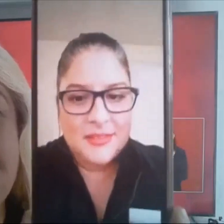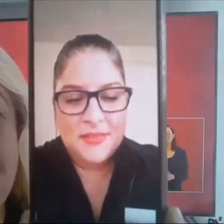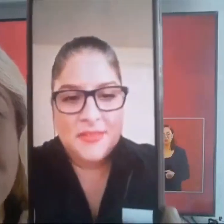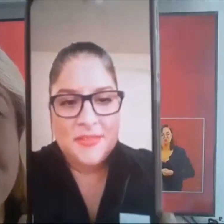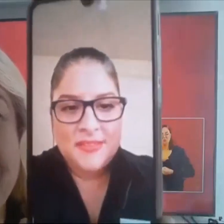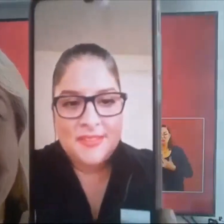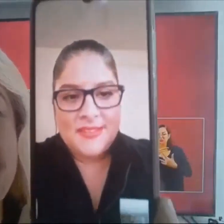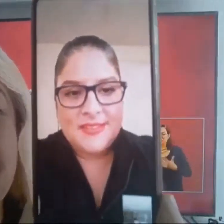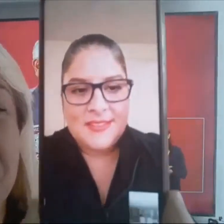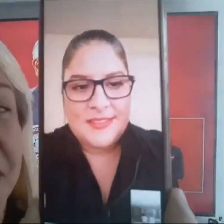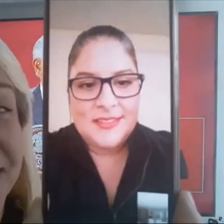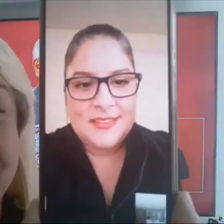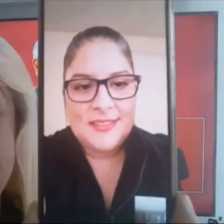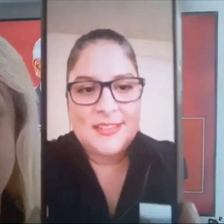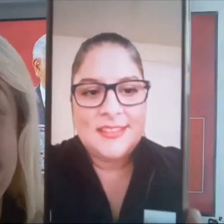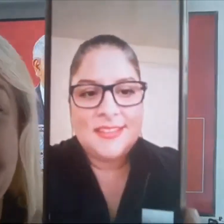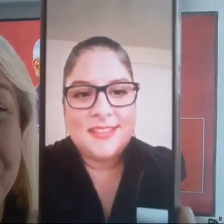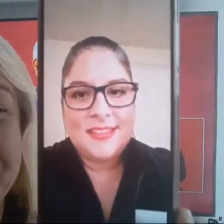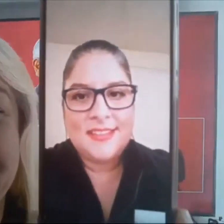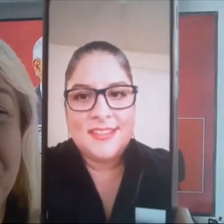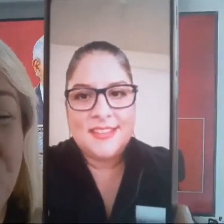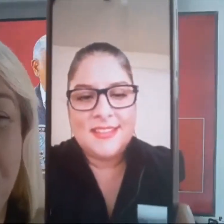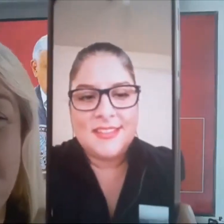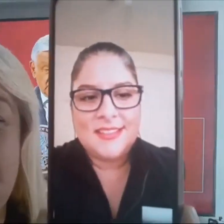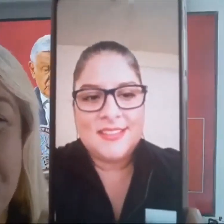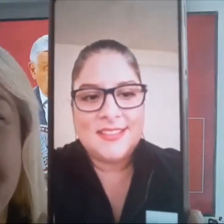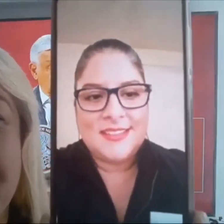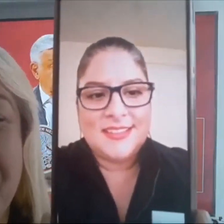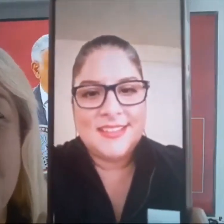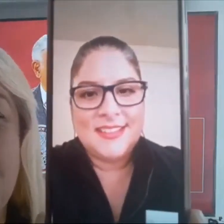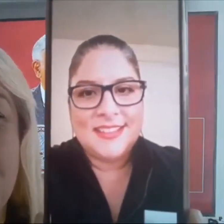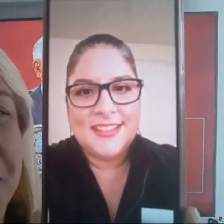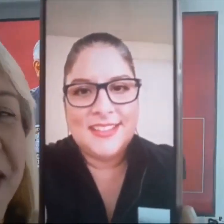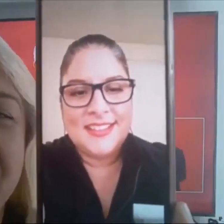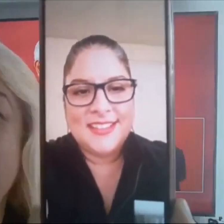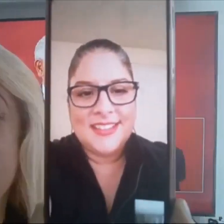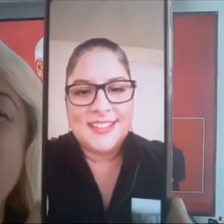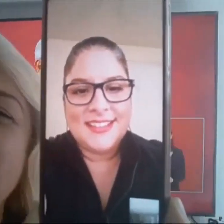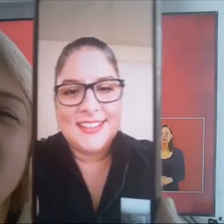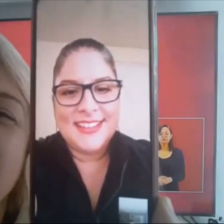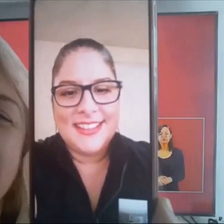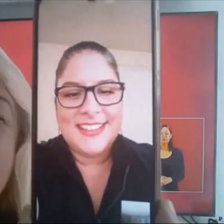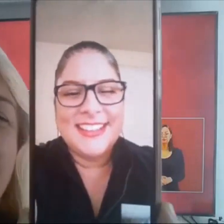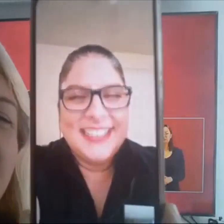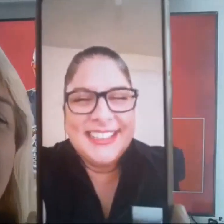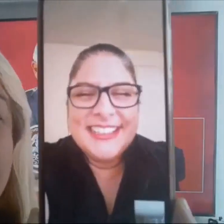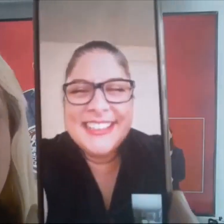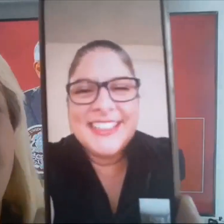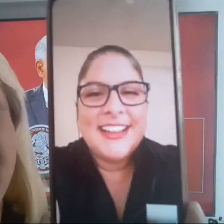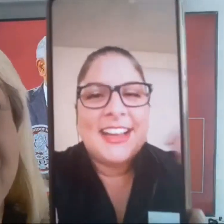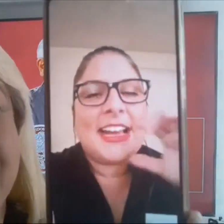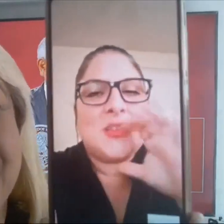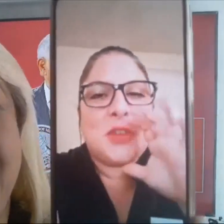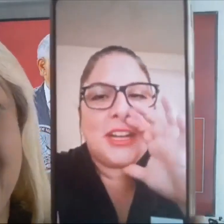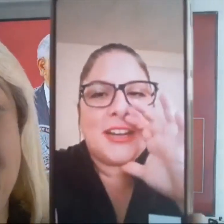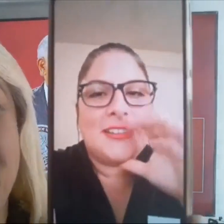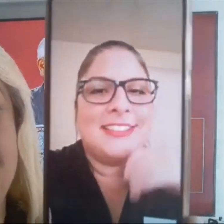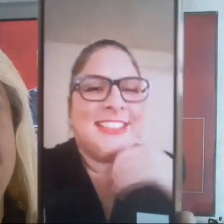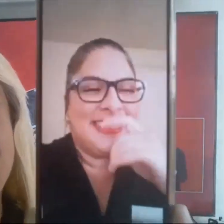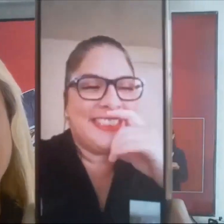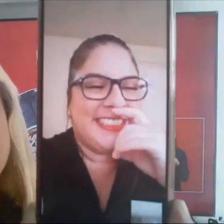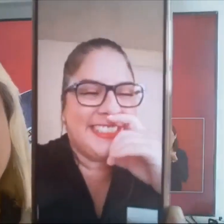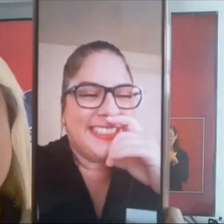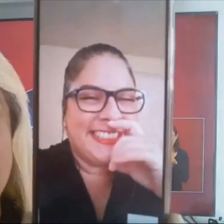sí. Con la población, los ciudadanos, porque sí era en Twitter y en Facebook y aquí en YouTube de que no, córranlo y que pongan a